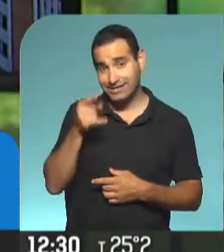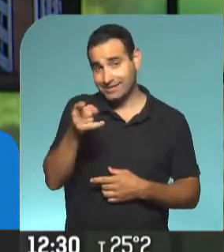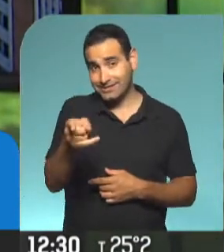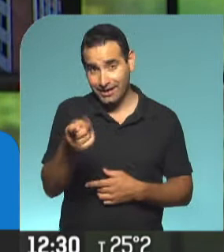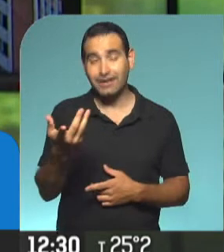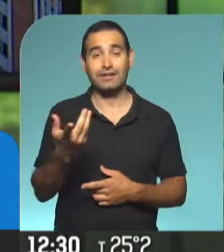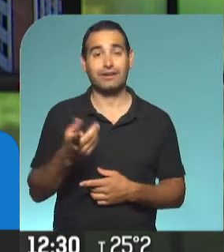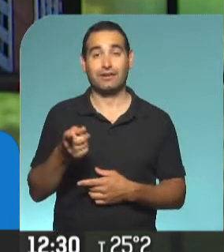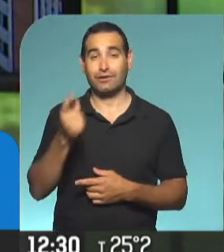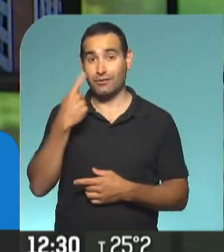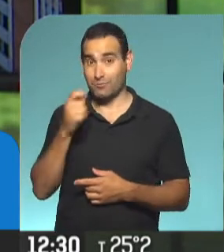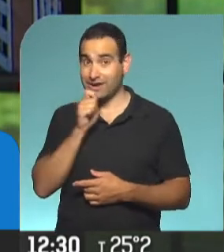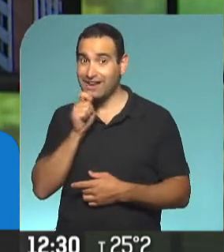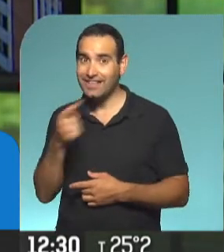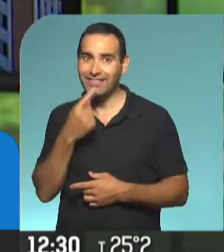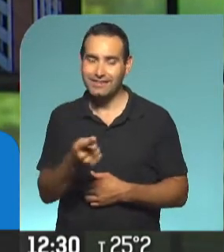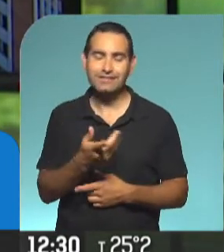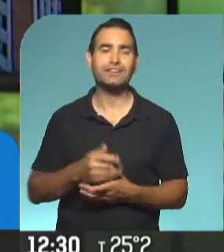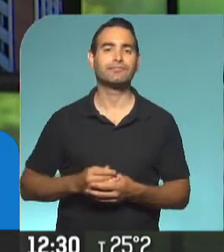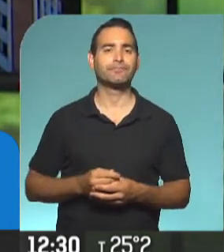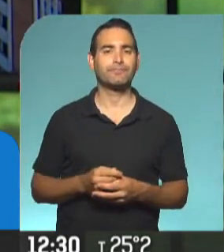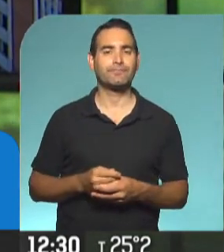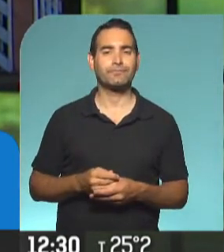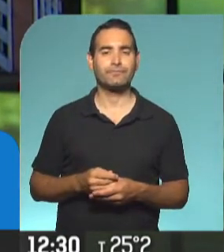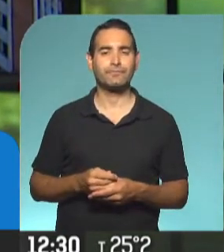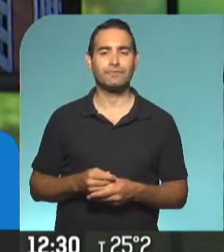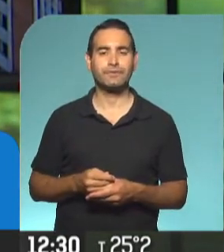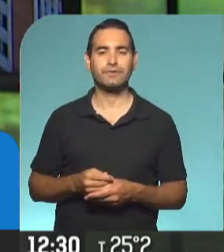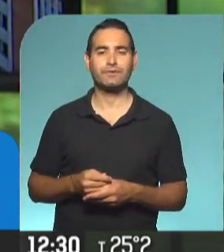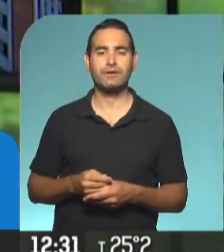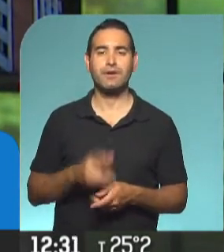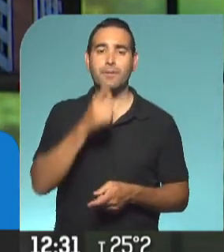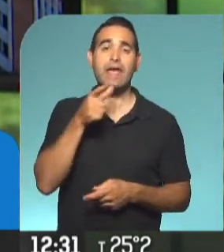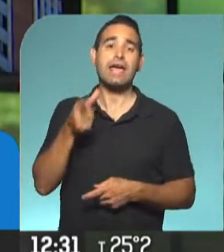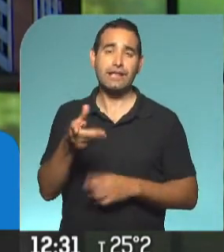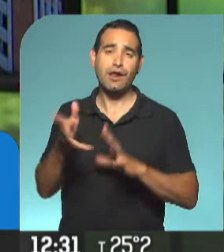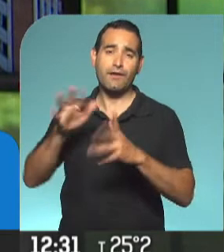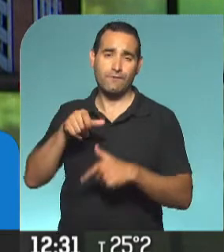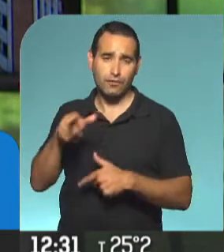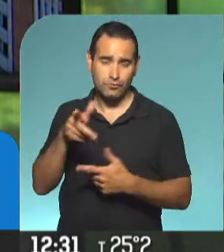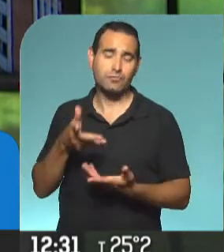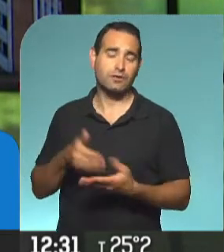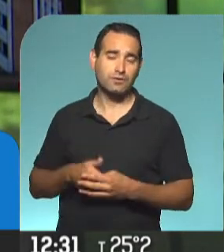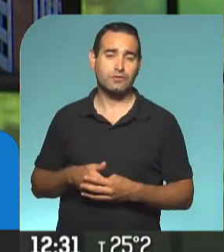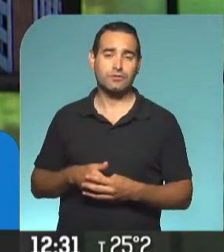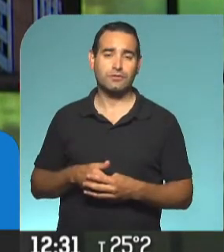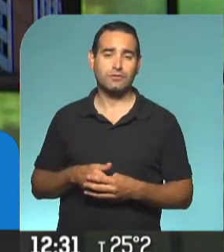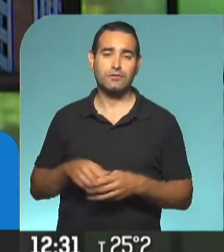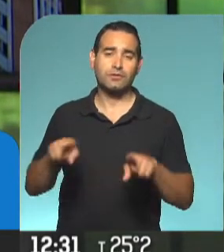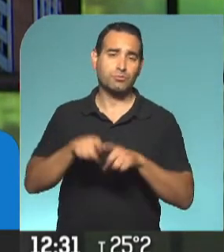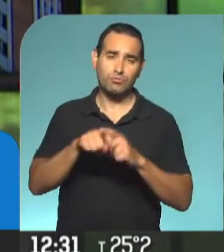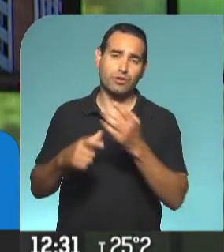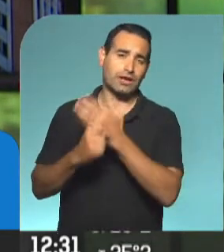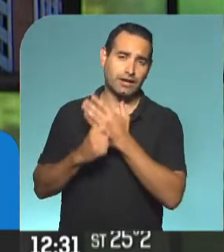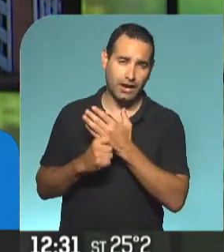idígoras esto lo importante digamos que éste pareciera ser l mismo veces joan carles el mismo dice intenta